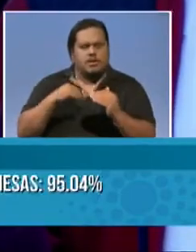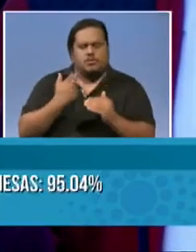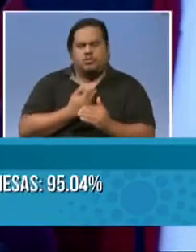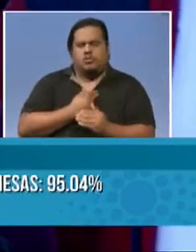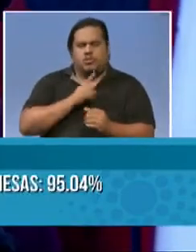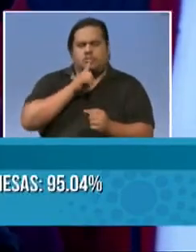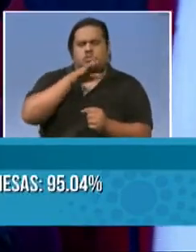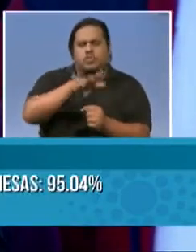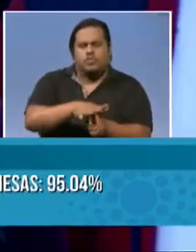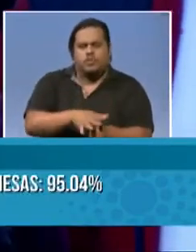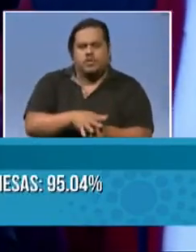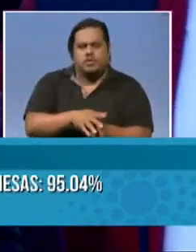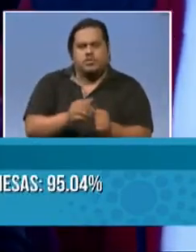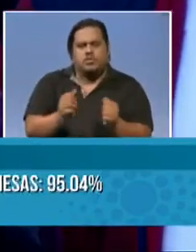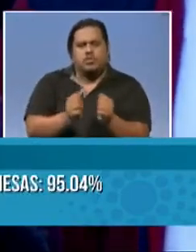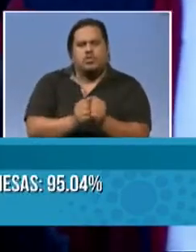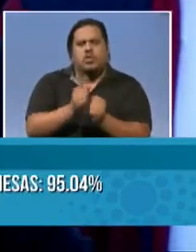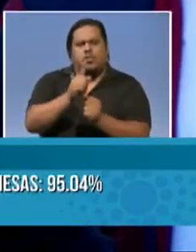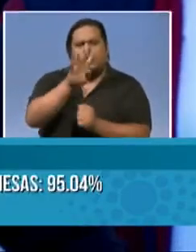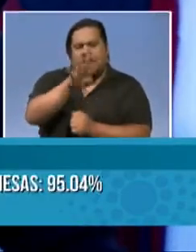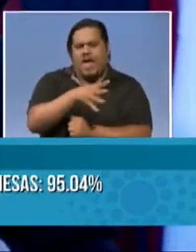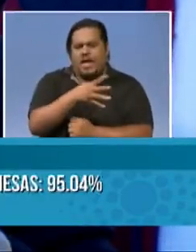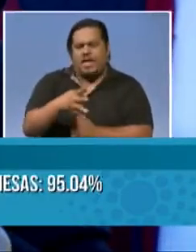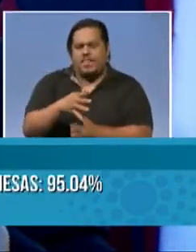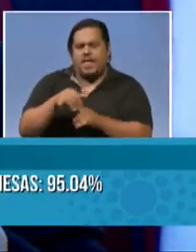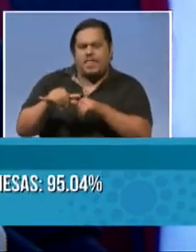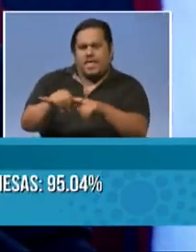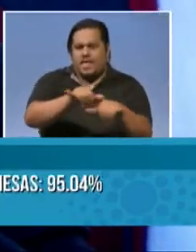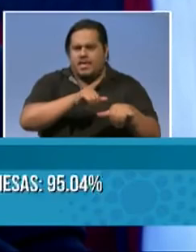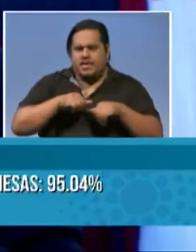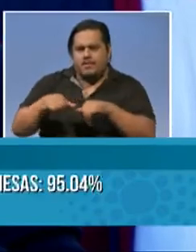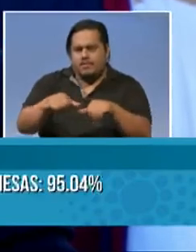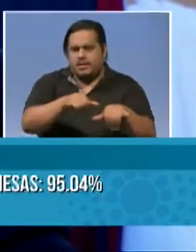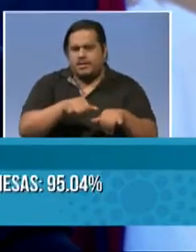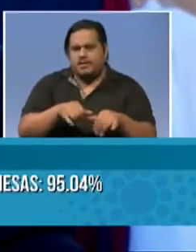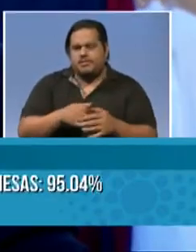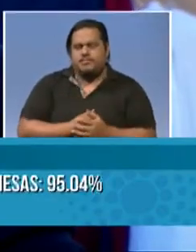comprometidos con una agenda de igualdad.